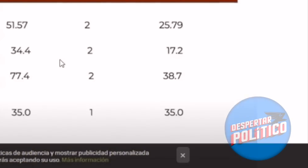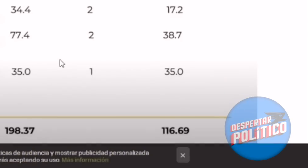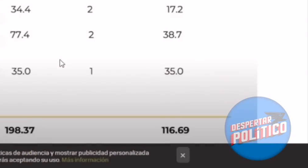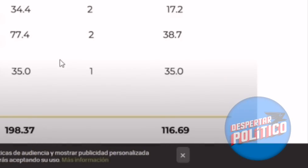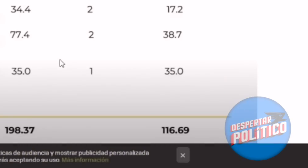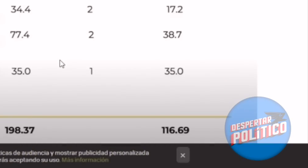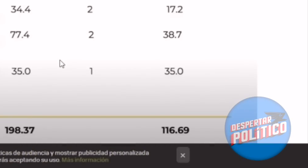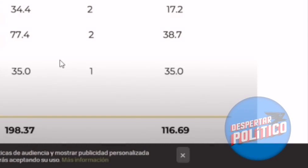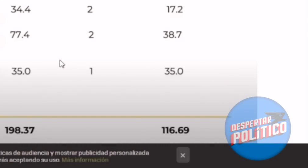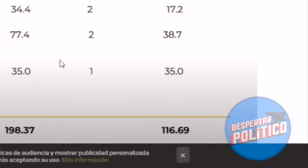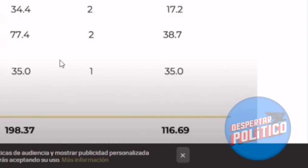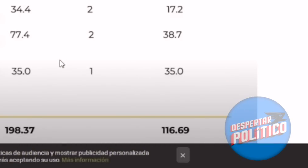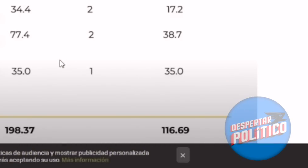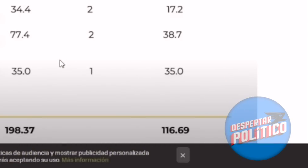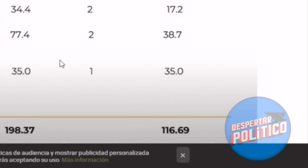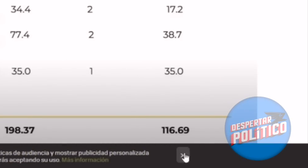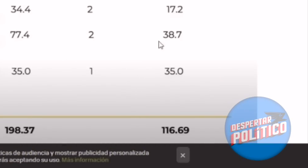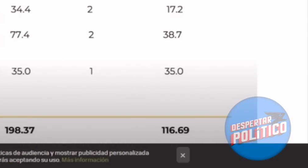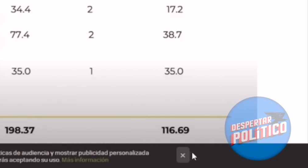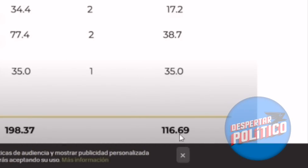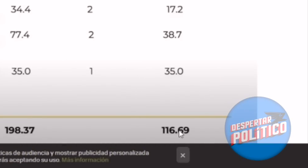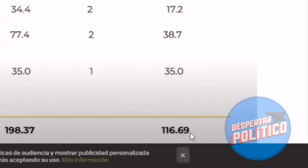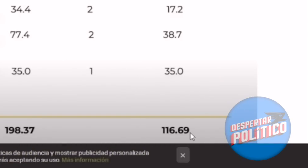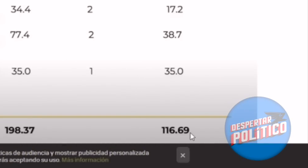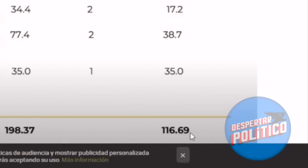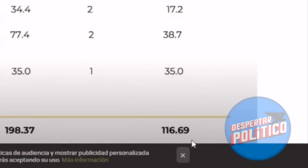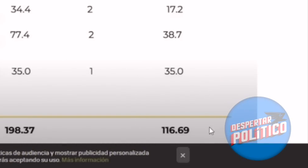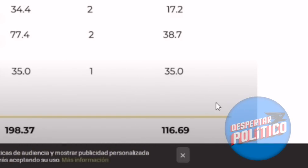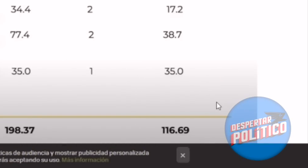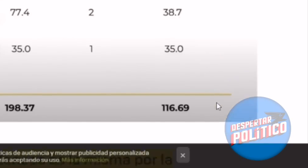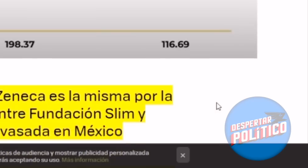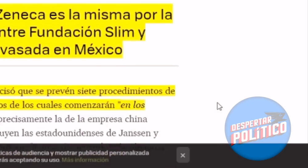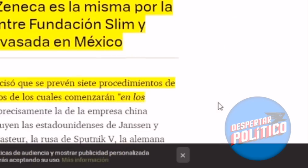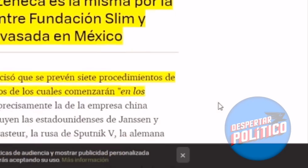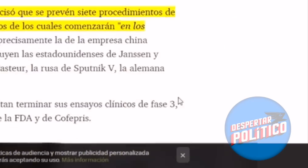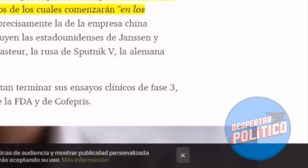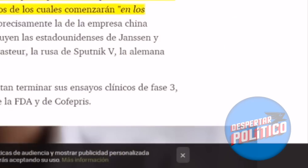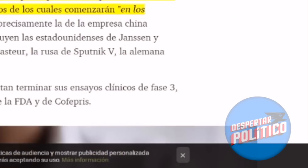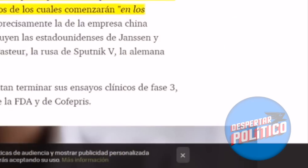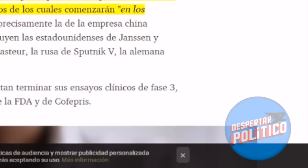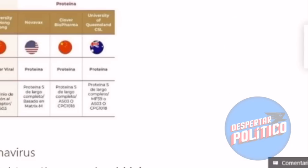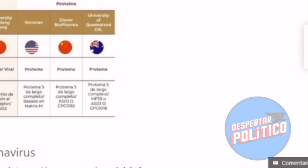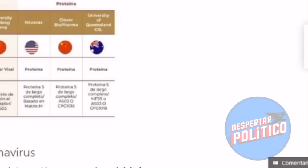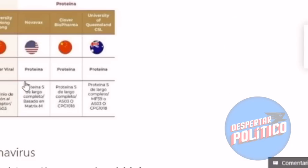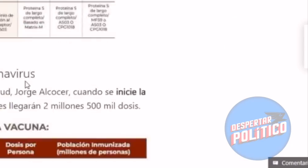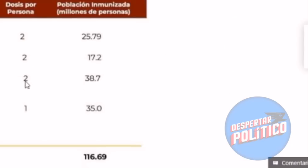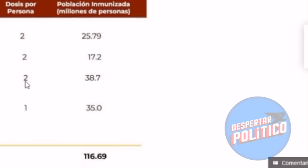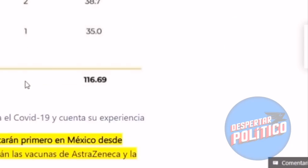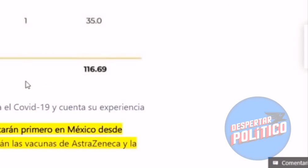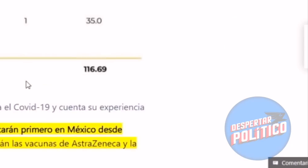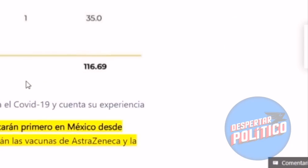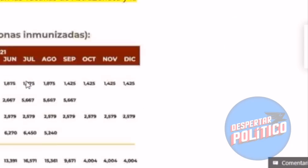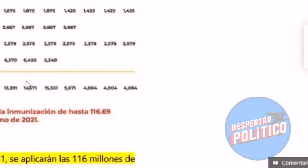entregar esta cantidad de vacunas para llegar a 116 millones de vacunas. ¿Cuándo se van a empezar a